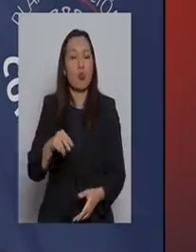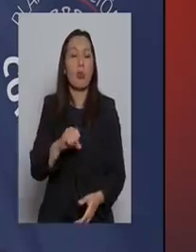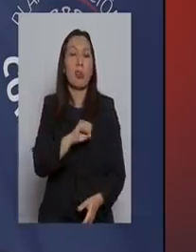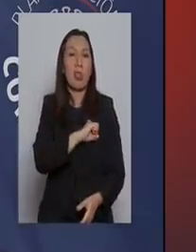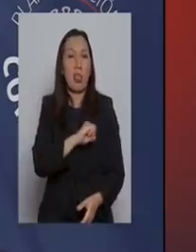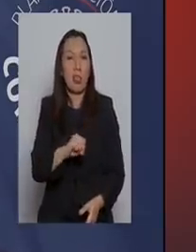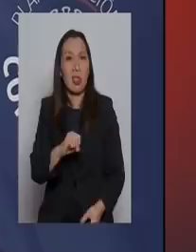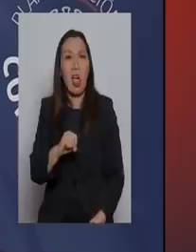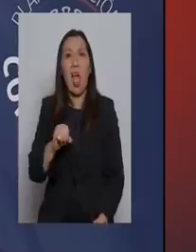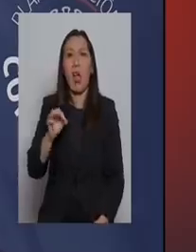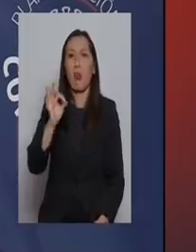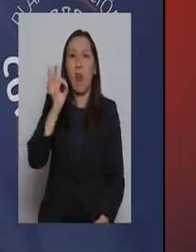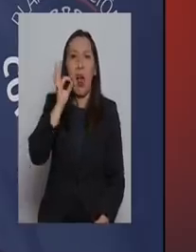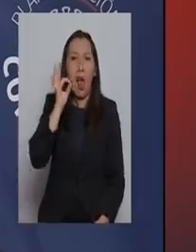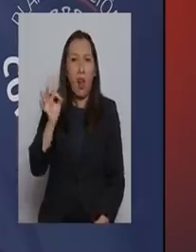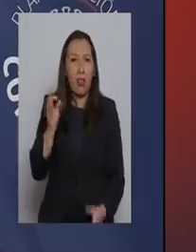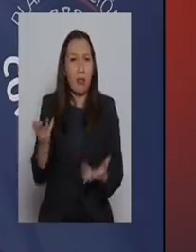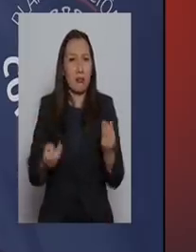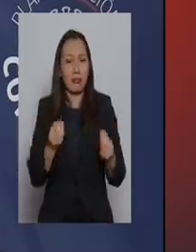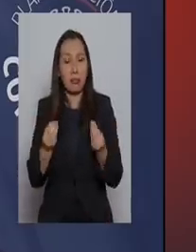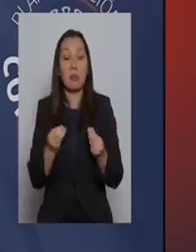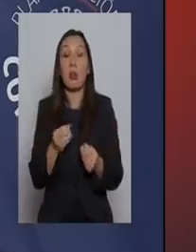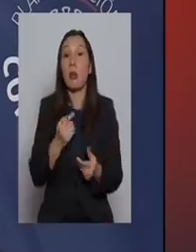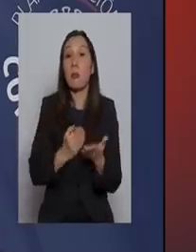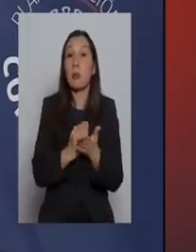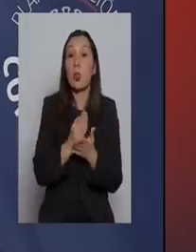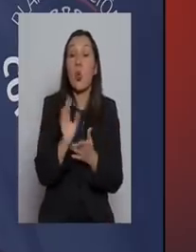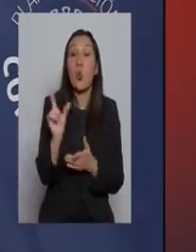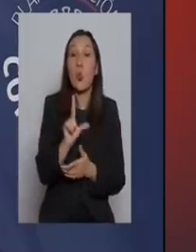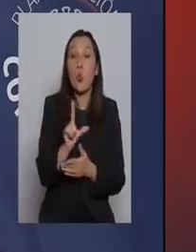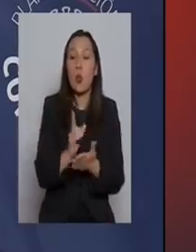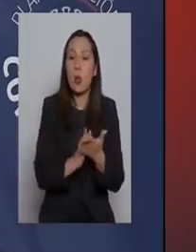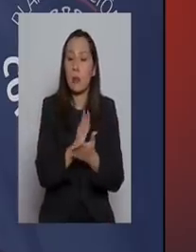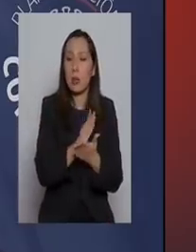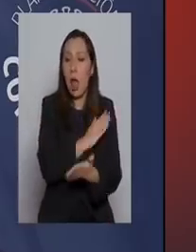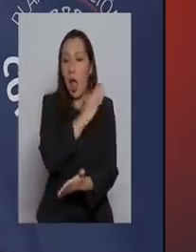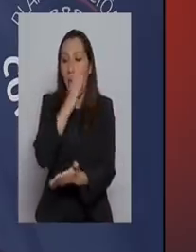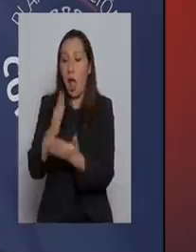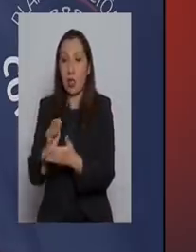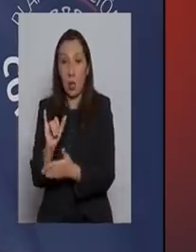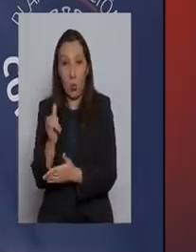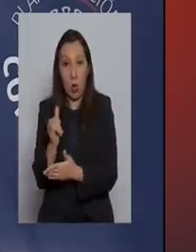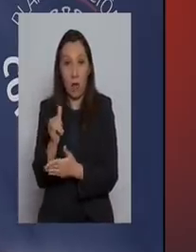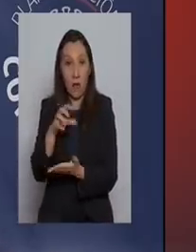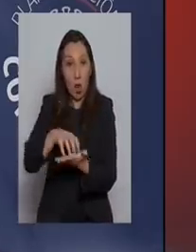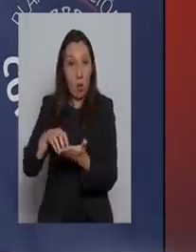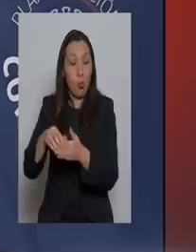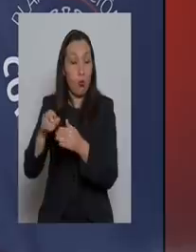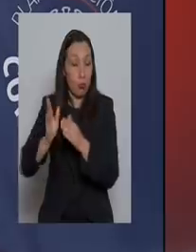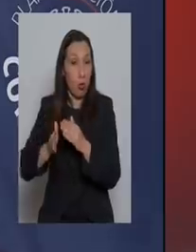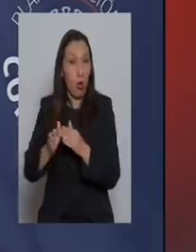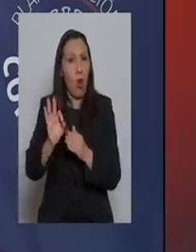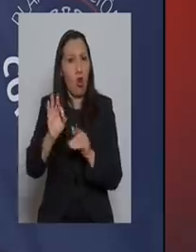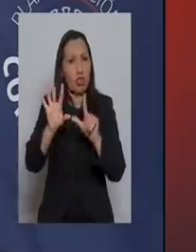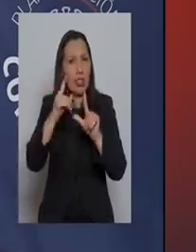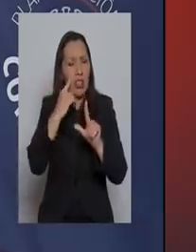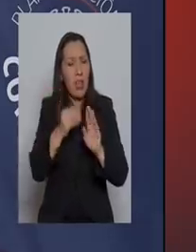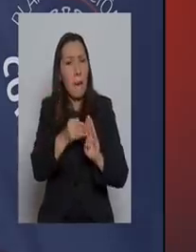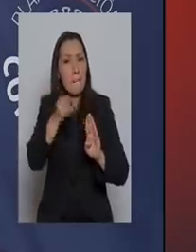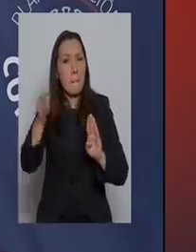Condes. Y lo otro, a partir del día lunes, cuando se levante esta medida, ¿se va a extender hasta el jueves en las comunas que va a permanecer o por 7 días